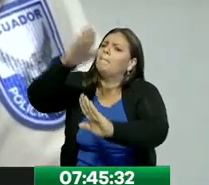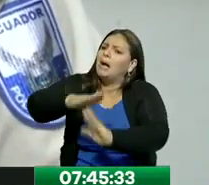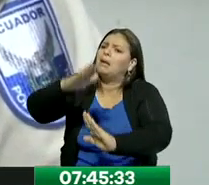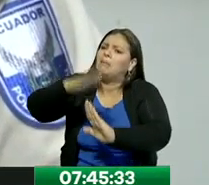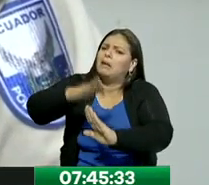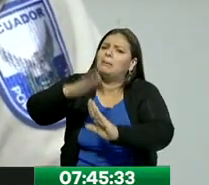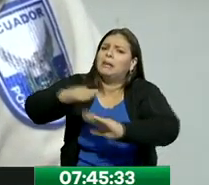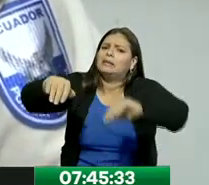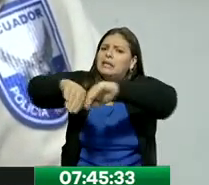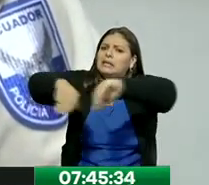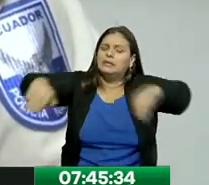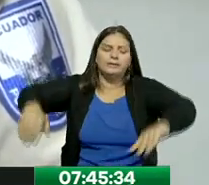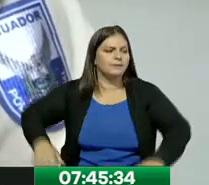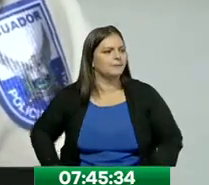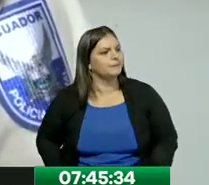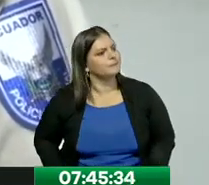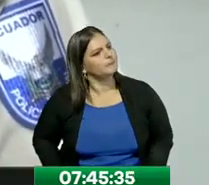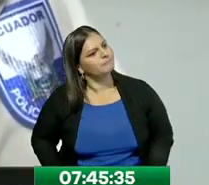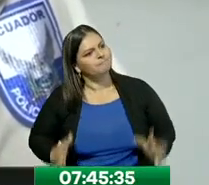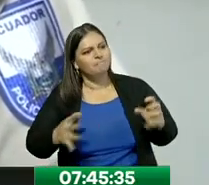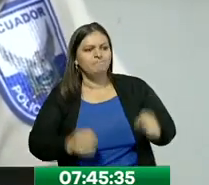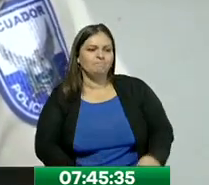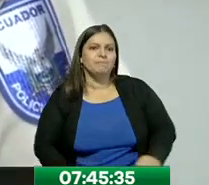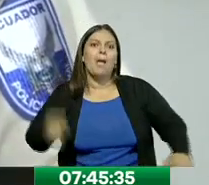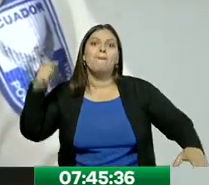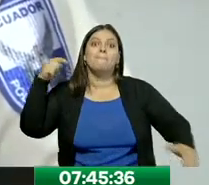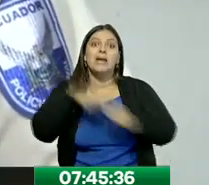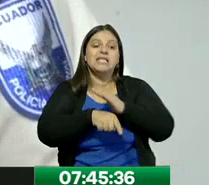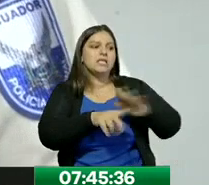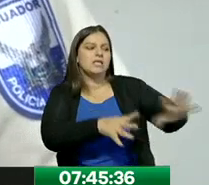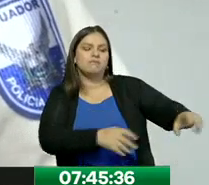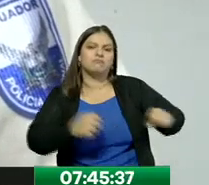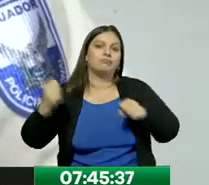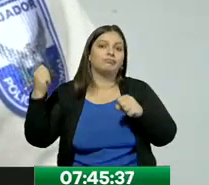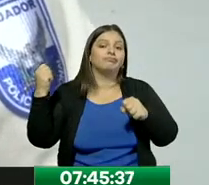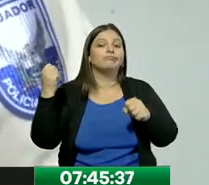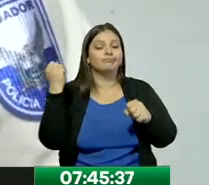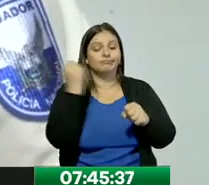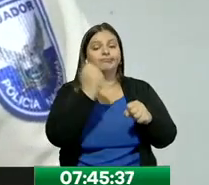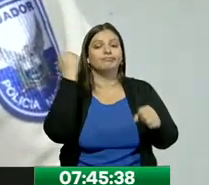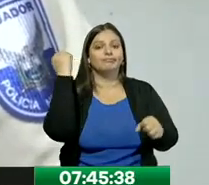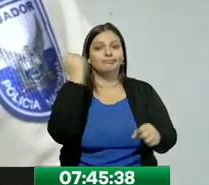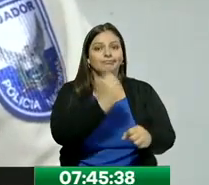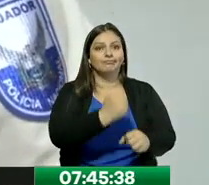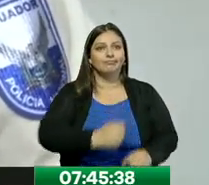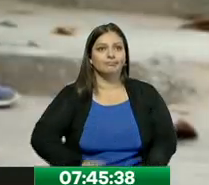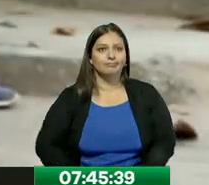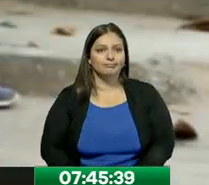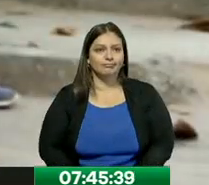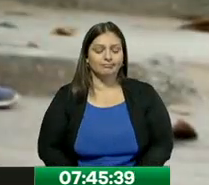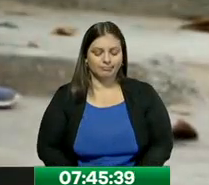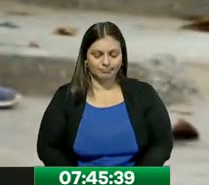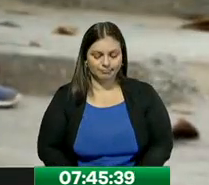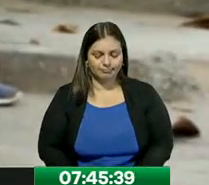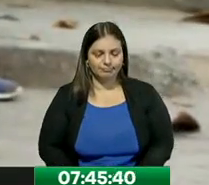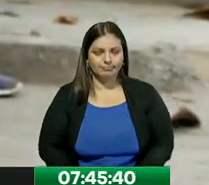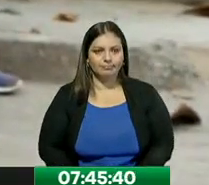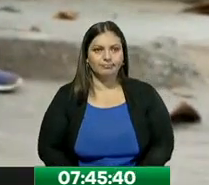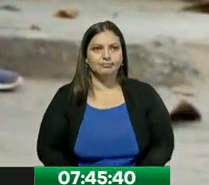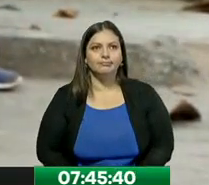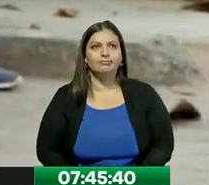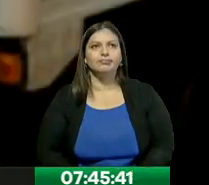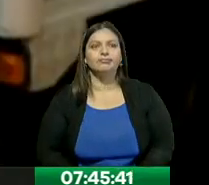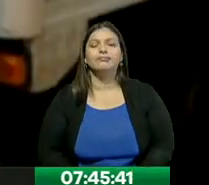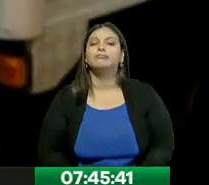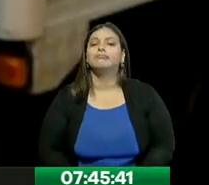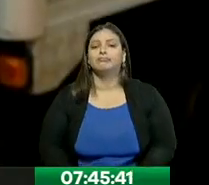heridas, ocasionando la muerte, es dos heridas a la altura de la una del pecho y la otra de la espalda. Sus familiares